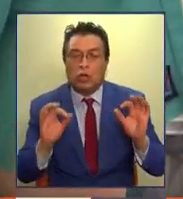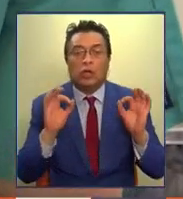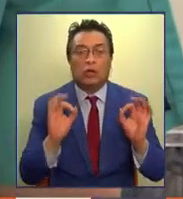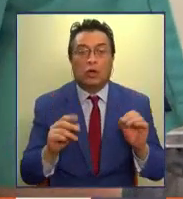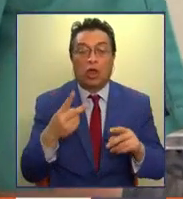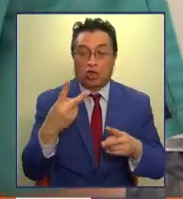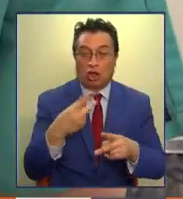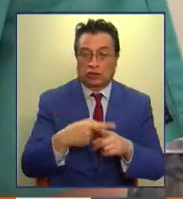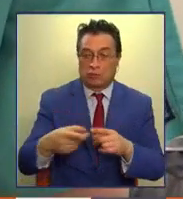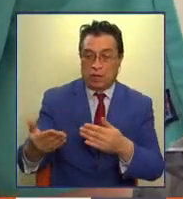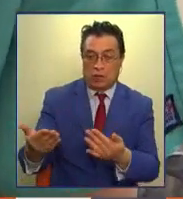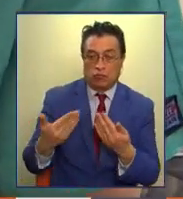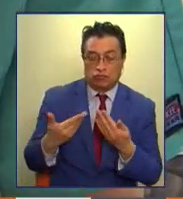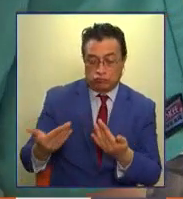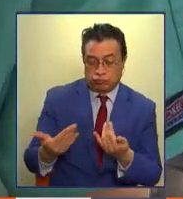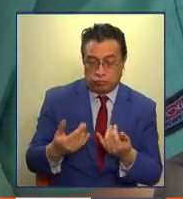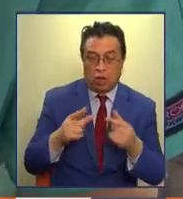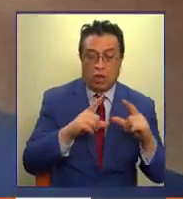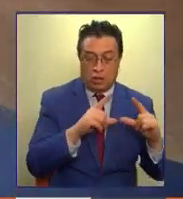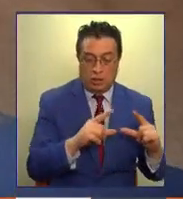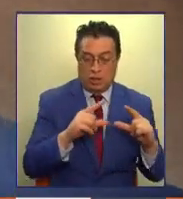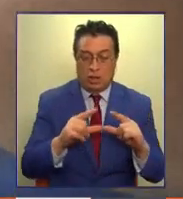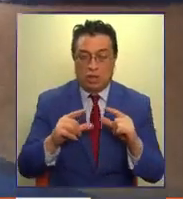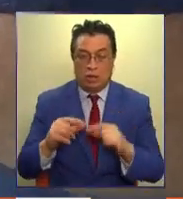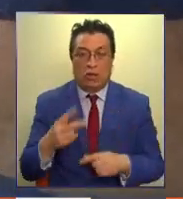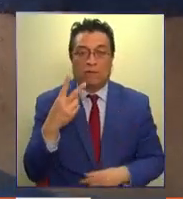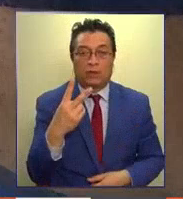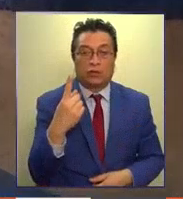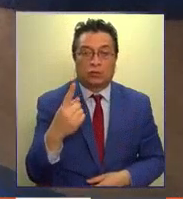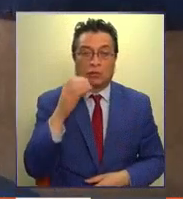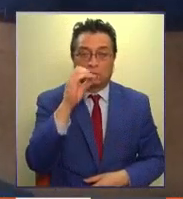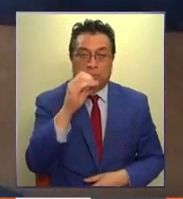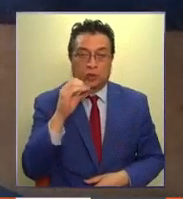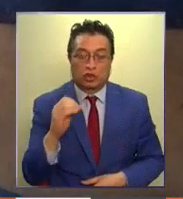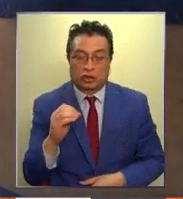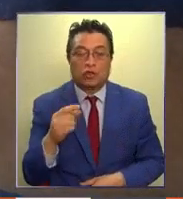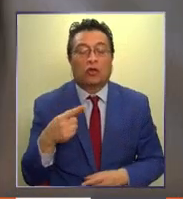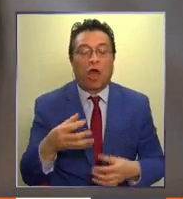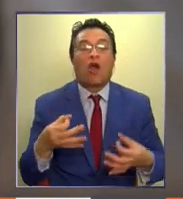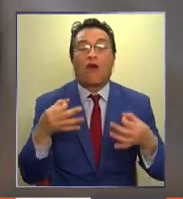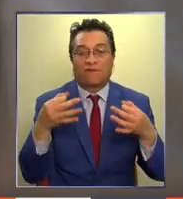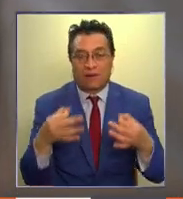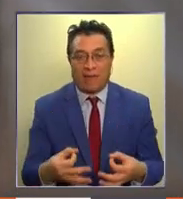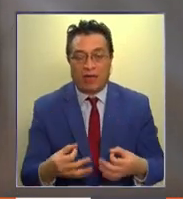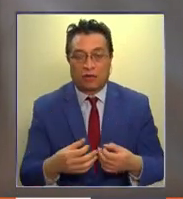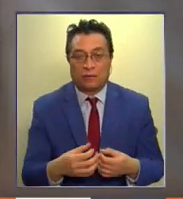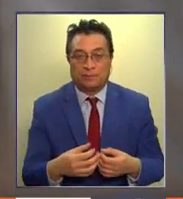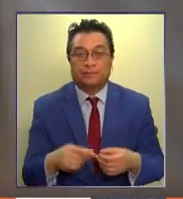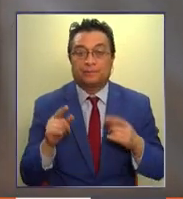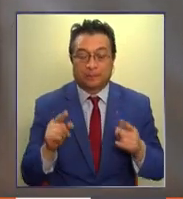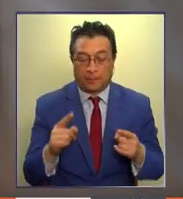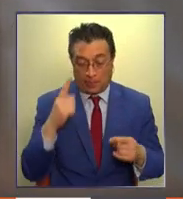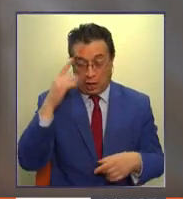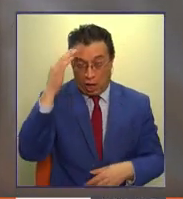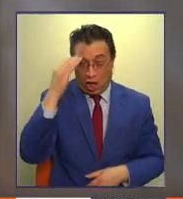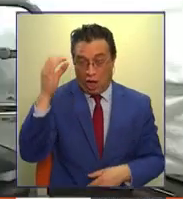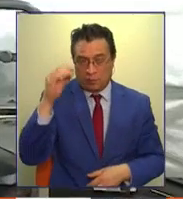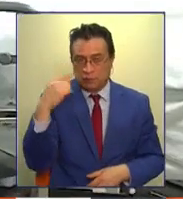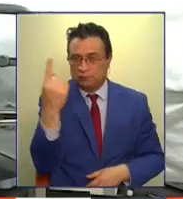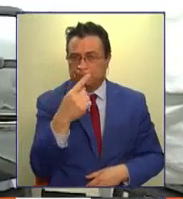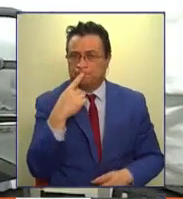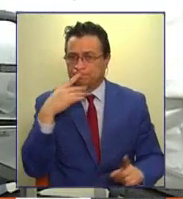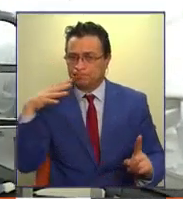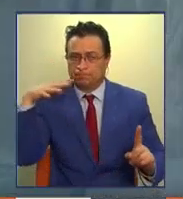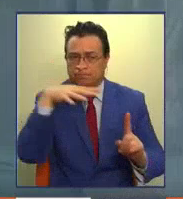semanas que reflejan una disminución de 21 por ciento de casos confirmados una postura que ha sido criticada